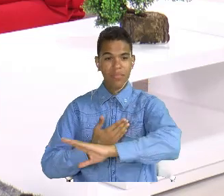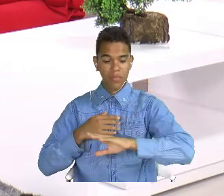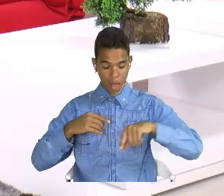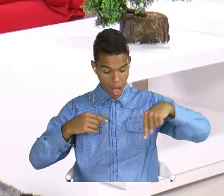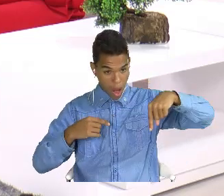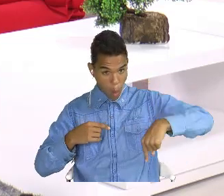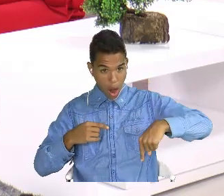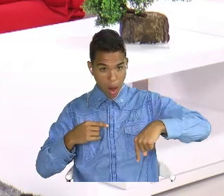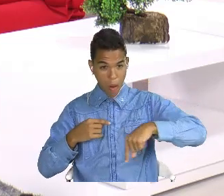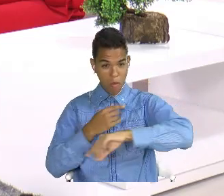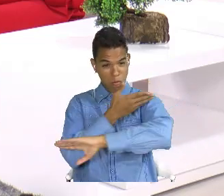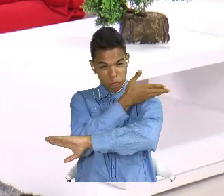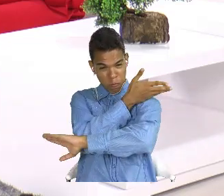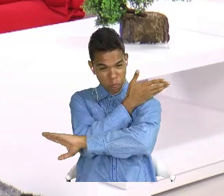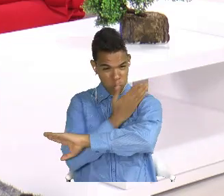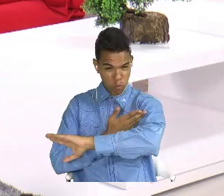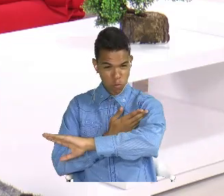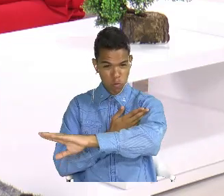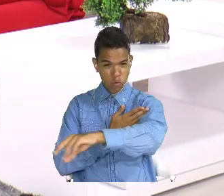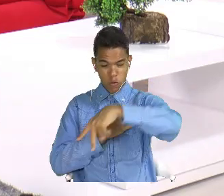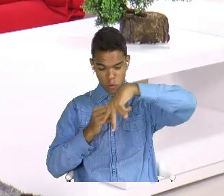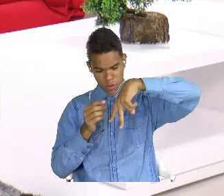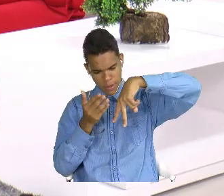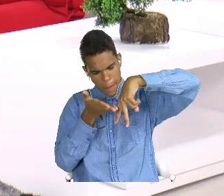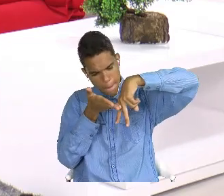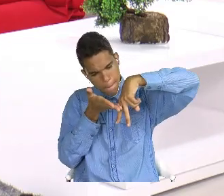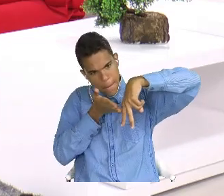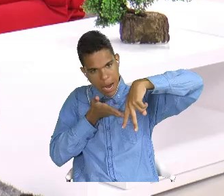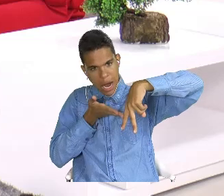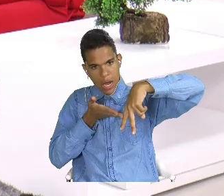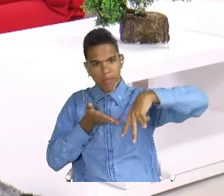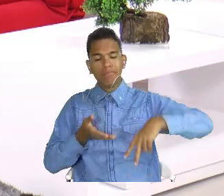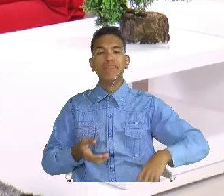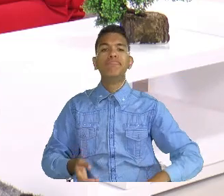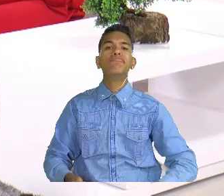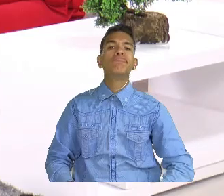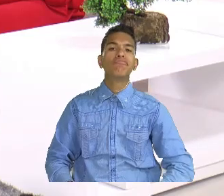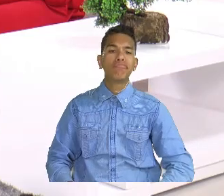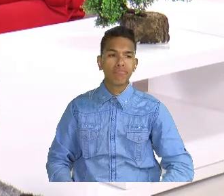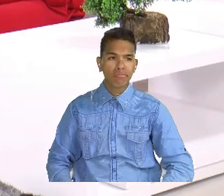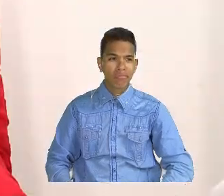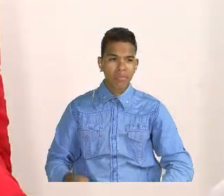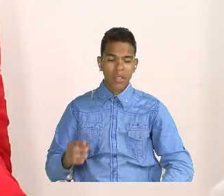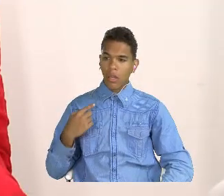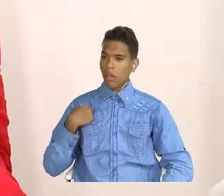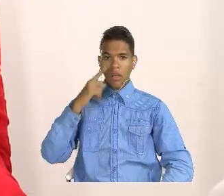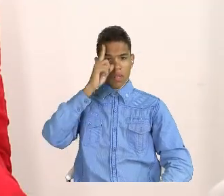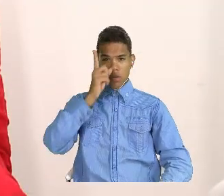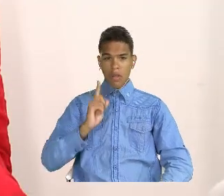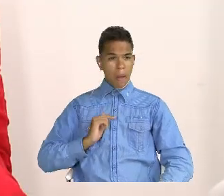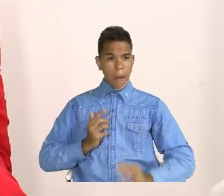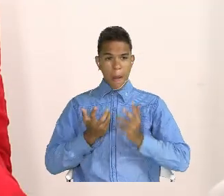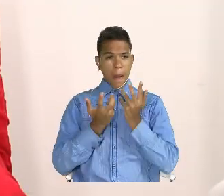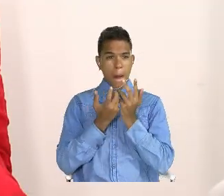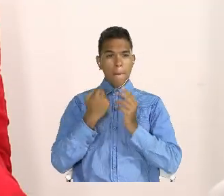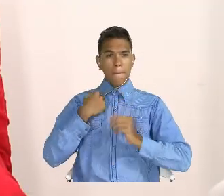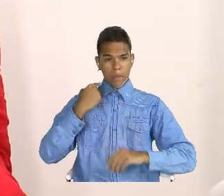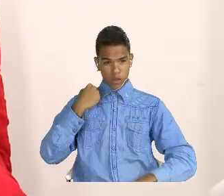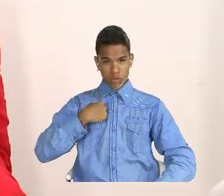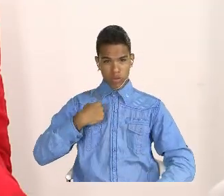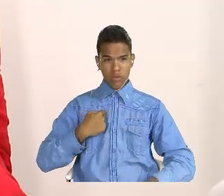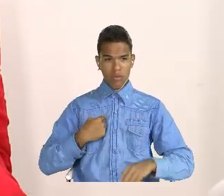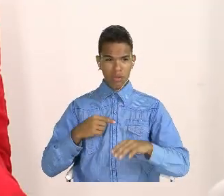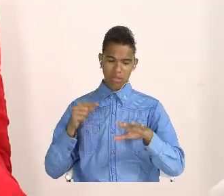Personas que he tenido la oportunidad de escucharlas y cuentan su experiencia de no sabía que sufría diabetes, empecé con un pinchoncito en un